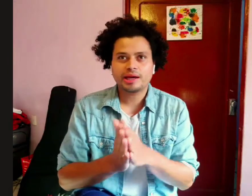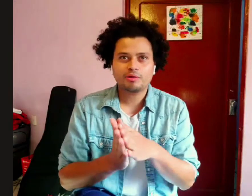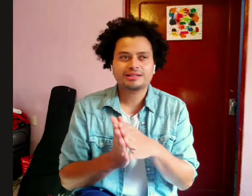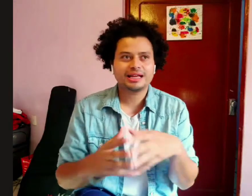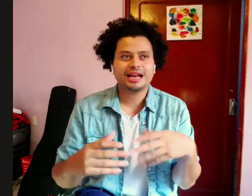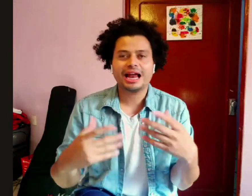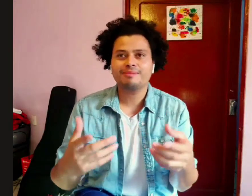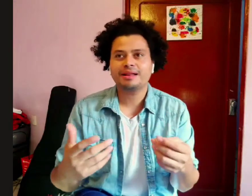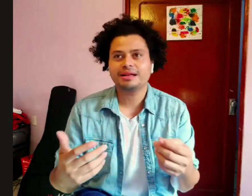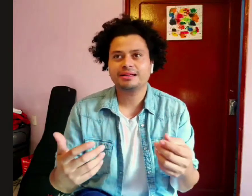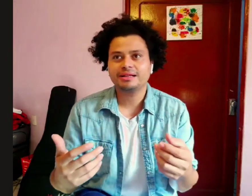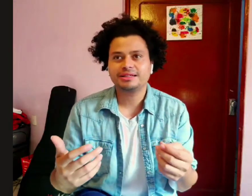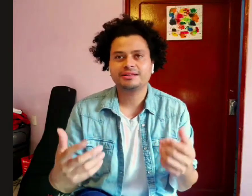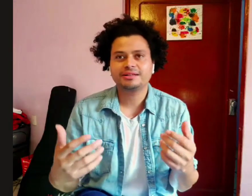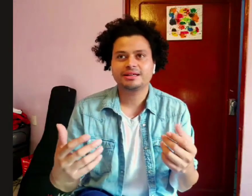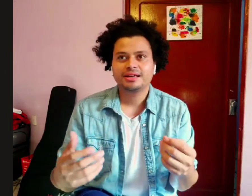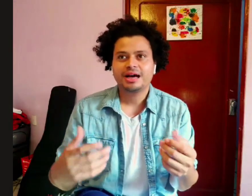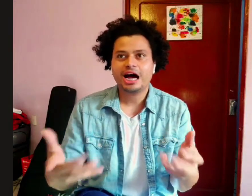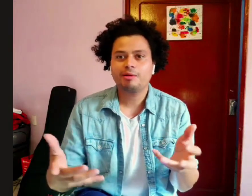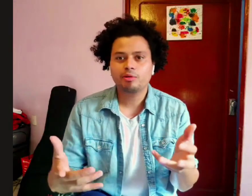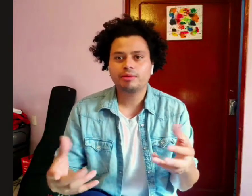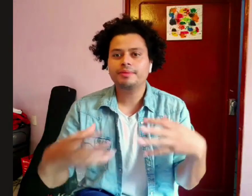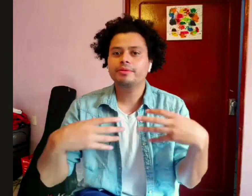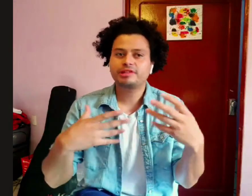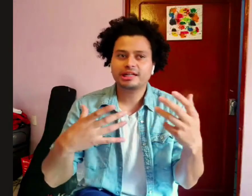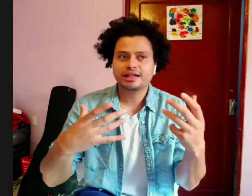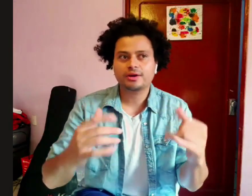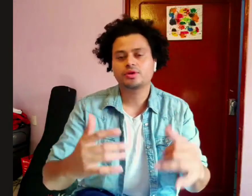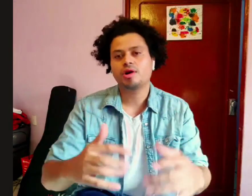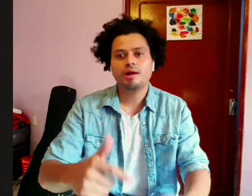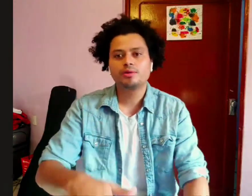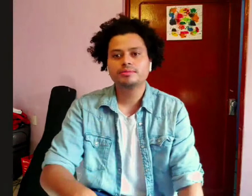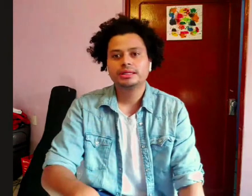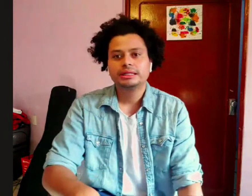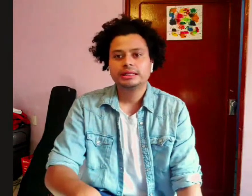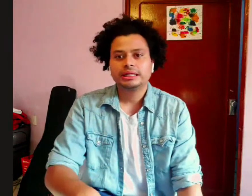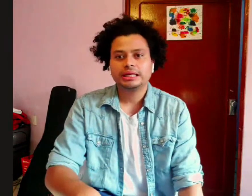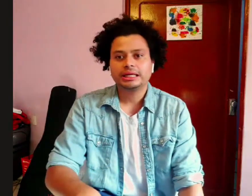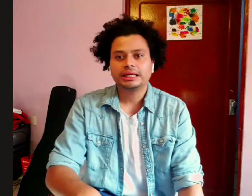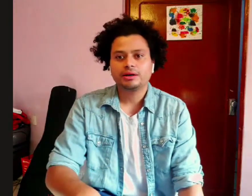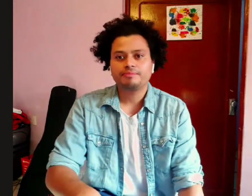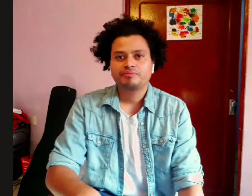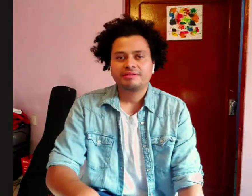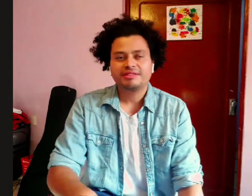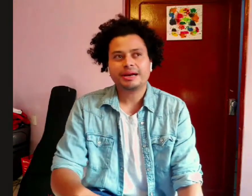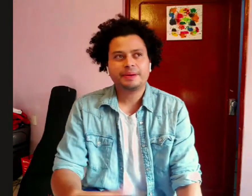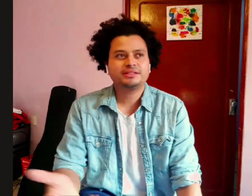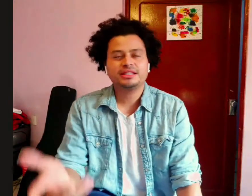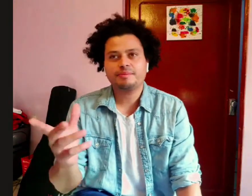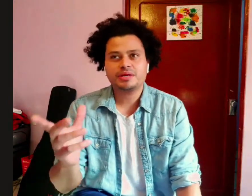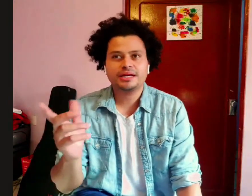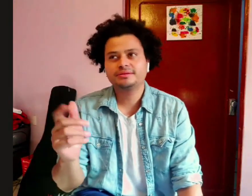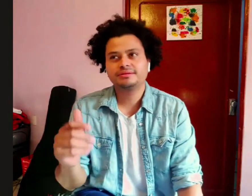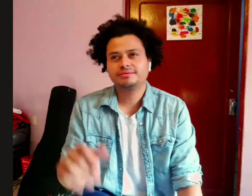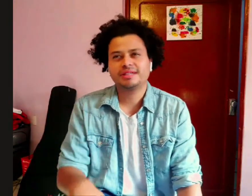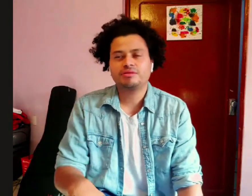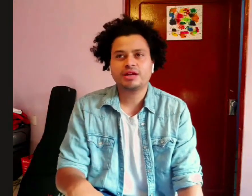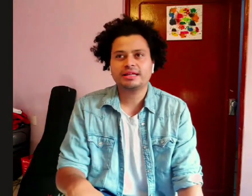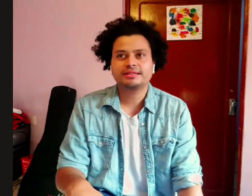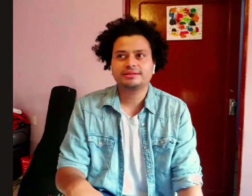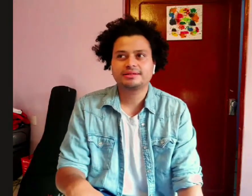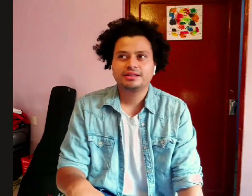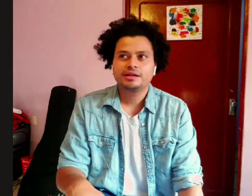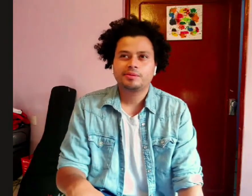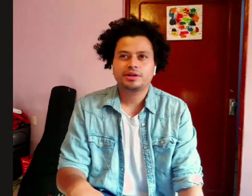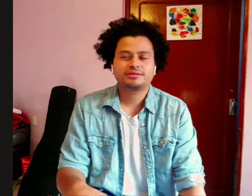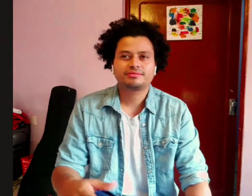Como que, ¿cuál es el alma del siguiente álbum? A mí me gustaría sacar otro álbum. De repente también, en una